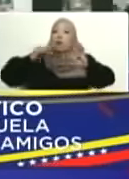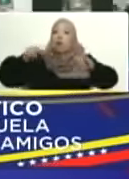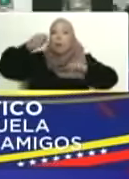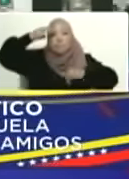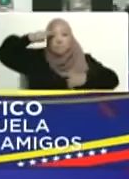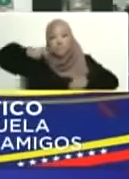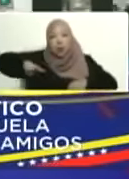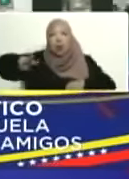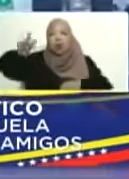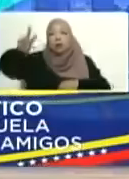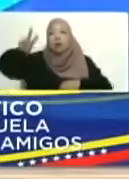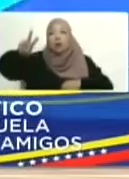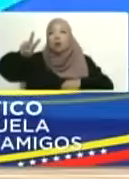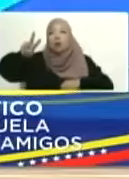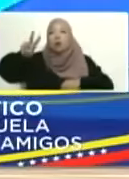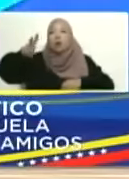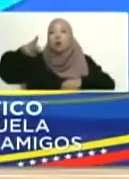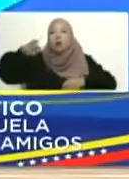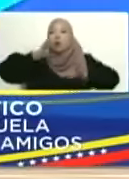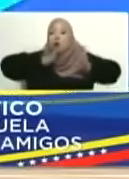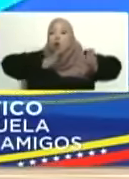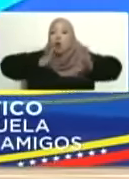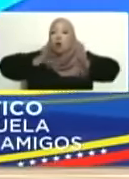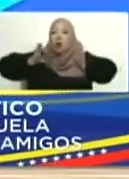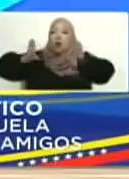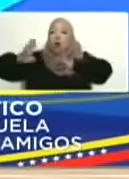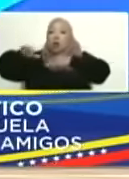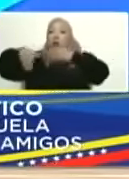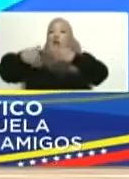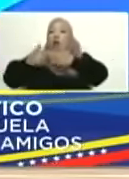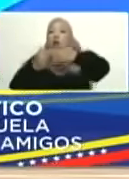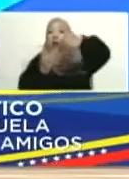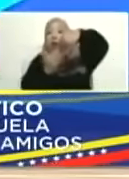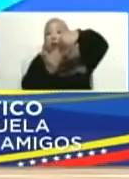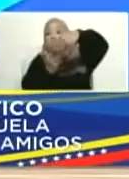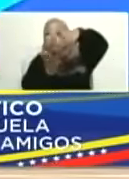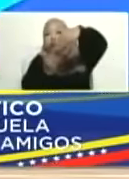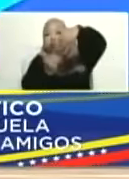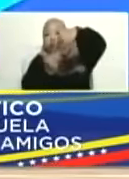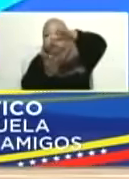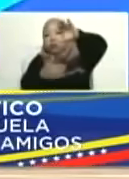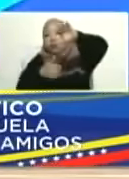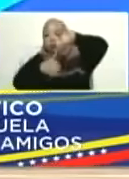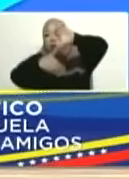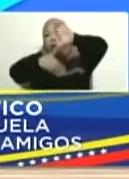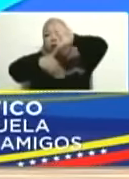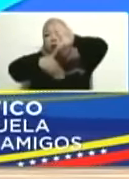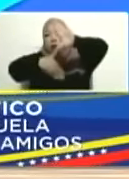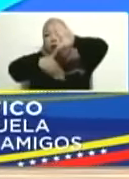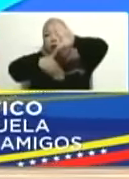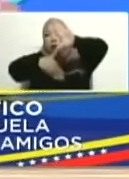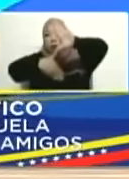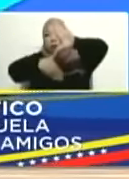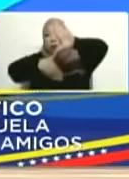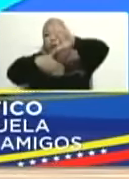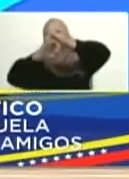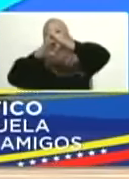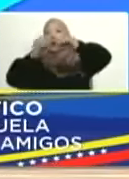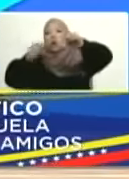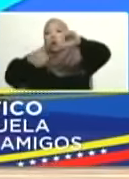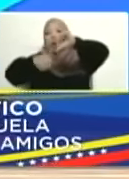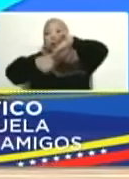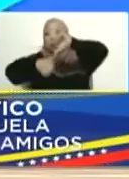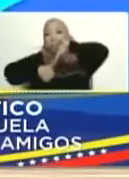México, para el logro de la independencia de toda Centroamérica, para desprender todo un